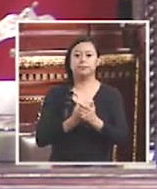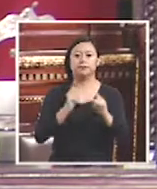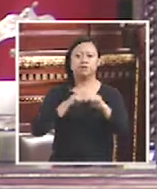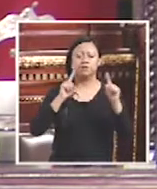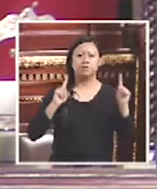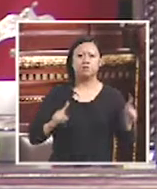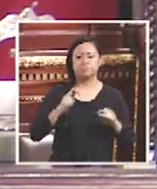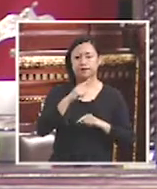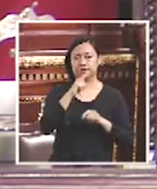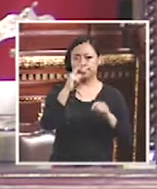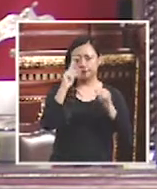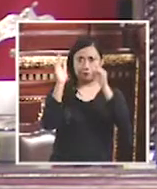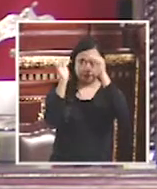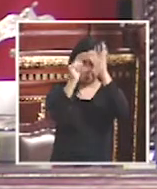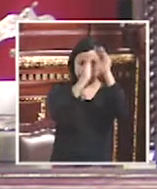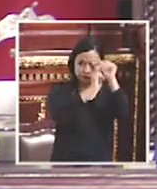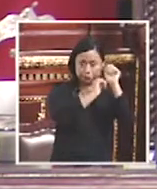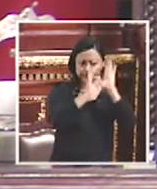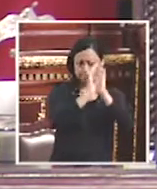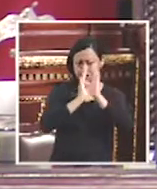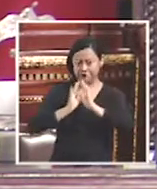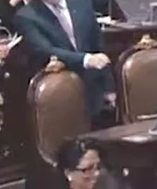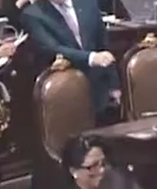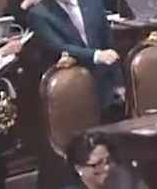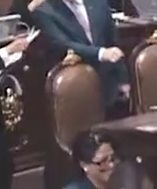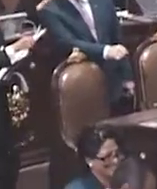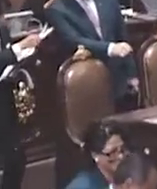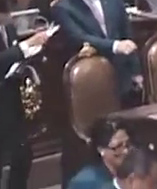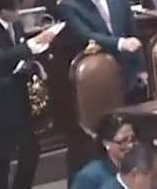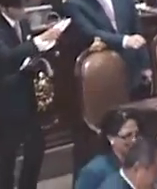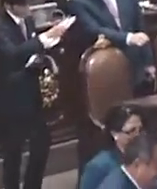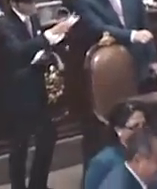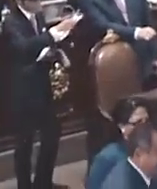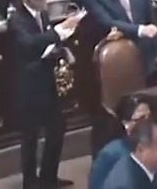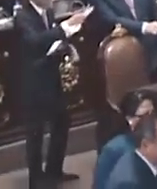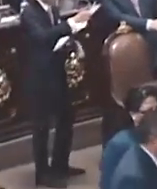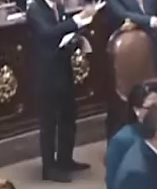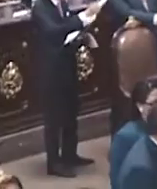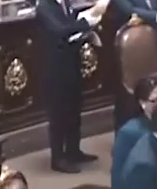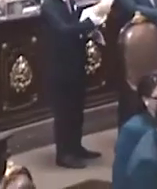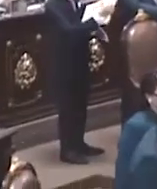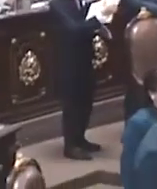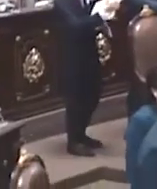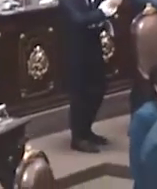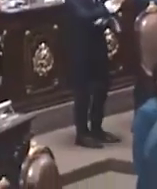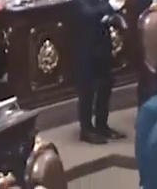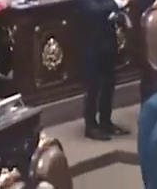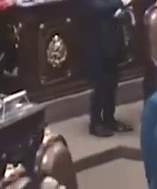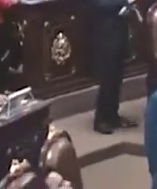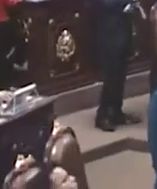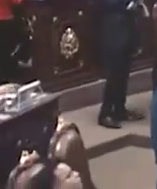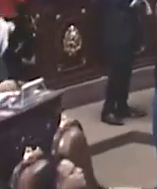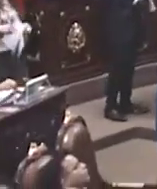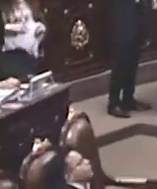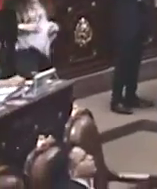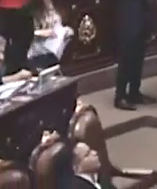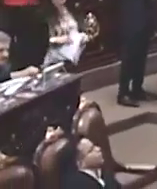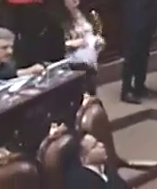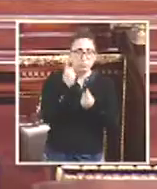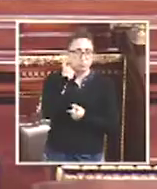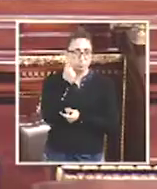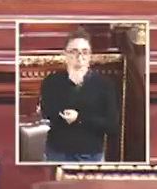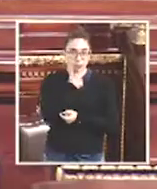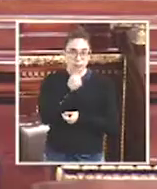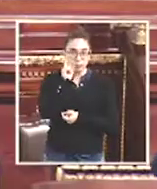de Senadores se integre solo por 96 legisladores, es decir, eliminar la lista nacional de 32 senadores de representación